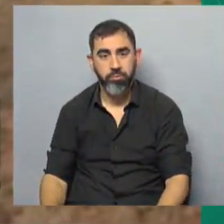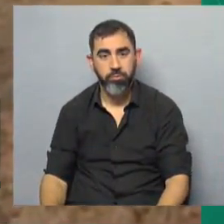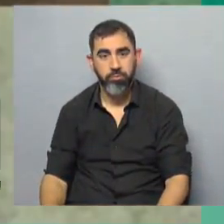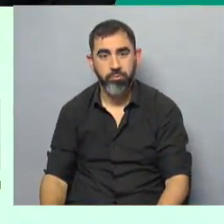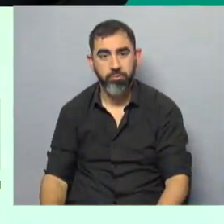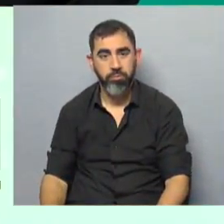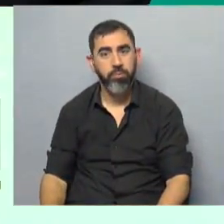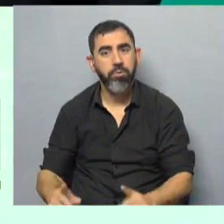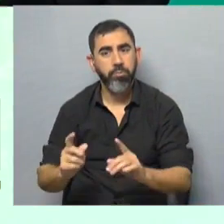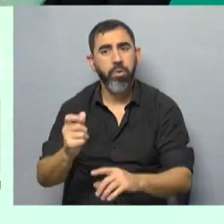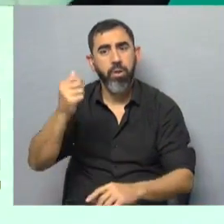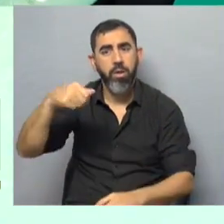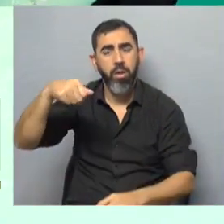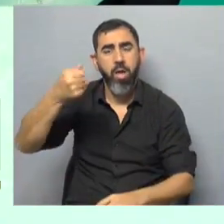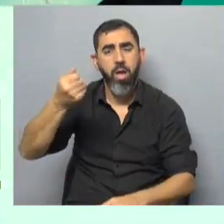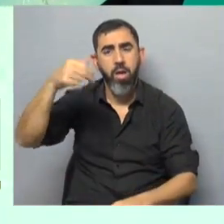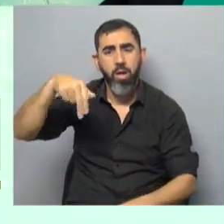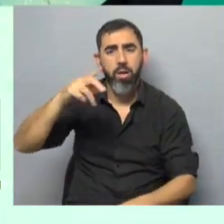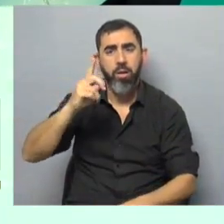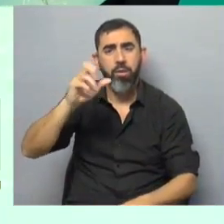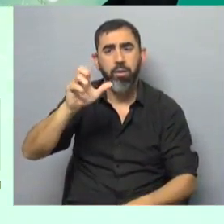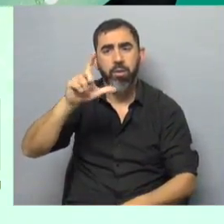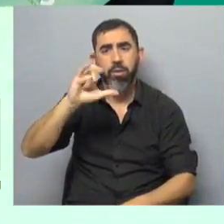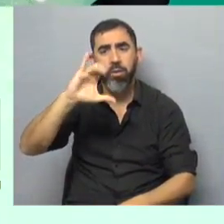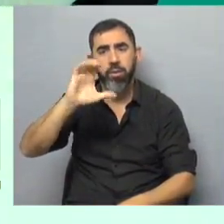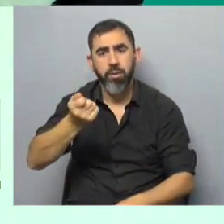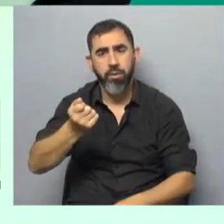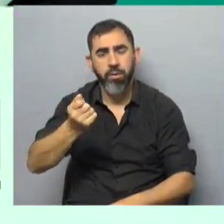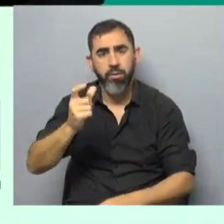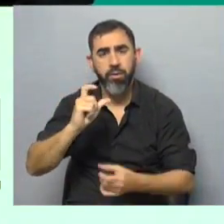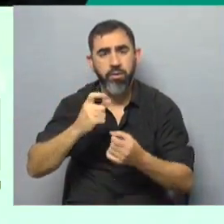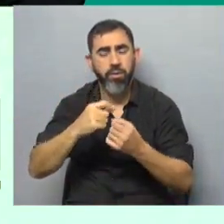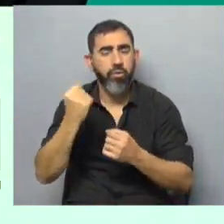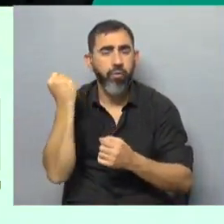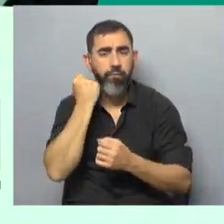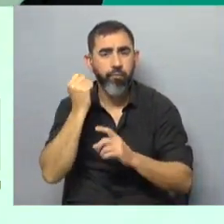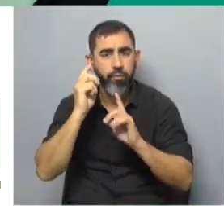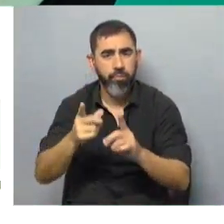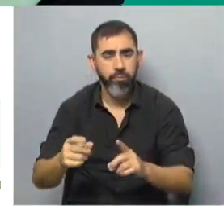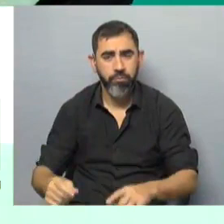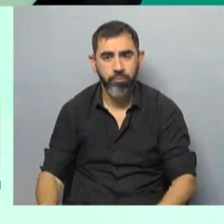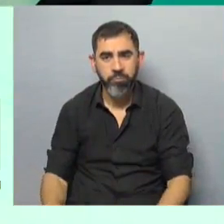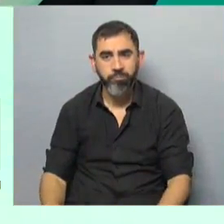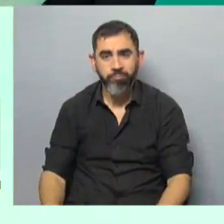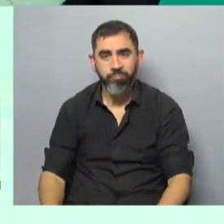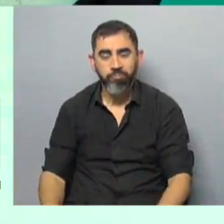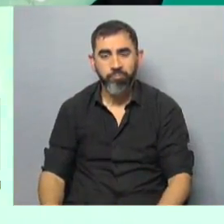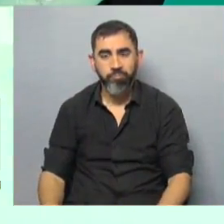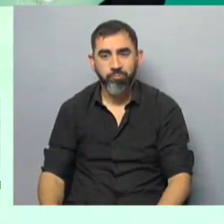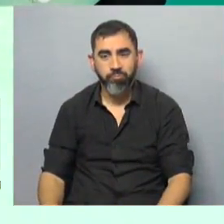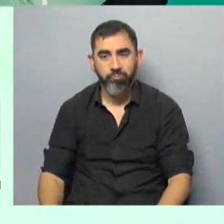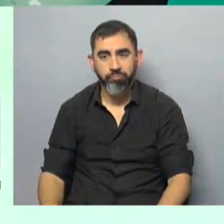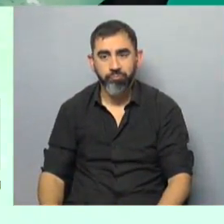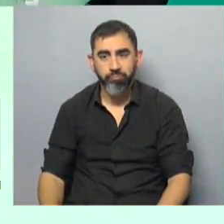también Angélica, del sindicato de Frigocerro, con nosotros por allí. Sí. Ah, ¿qué tal, Angélica? Bueno, placer de